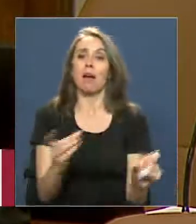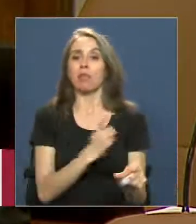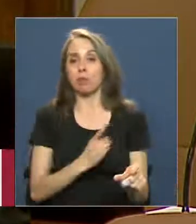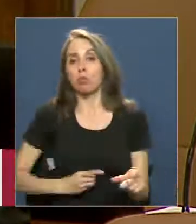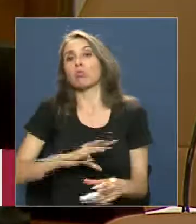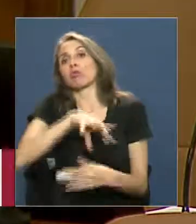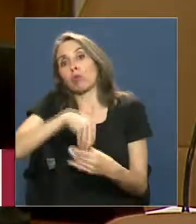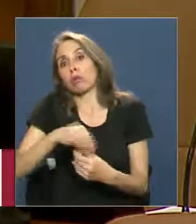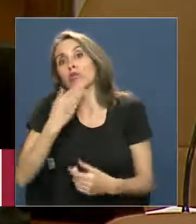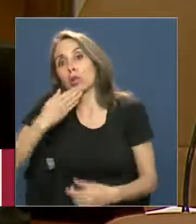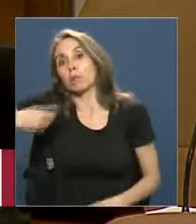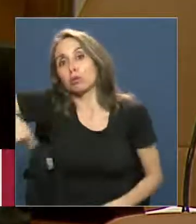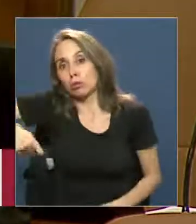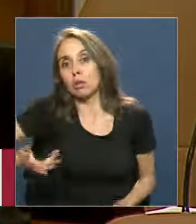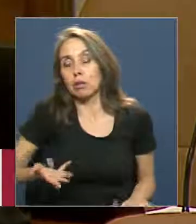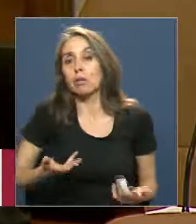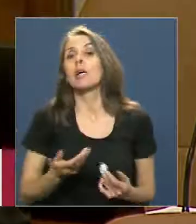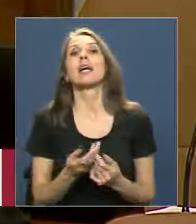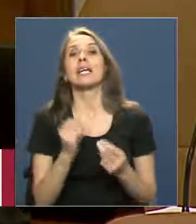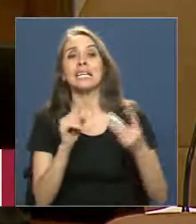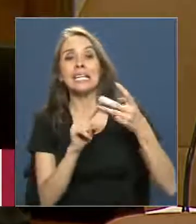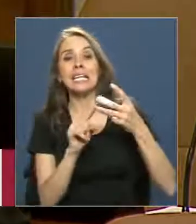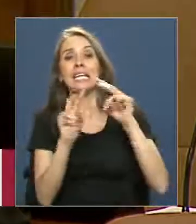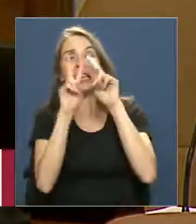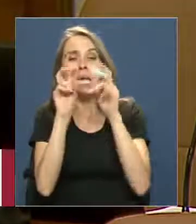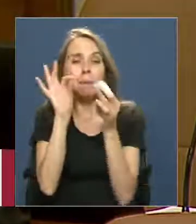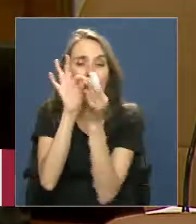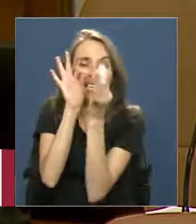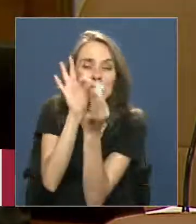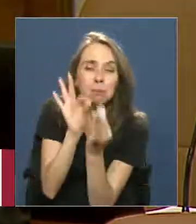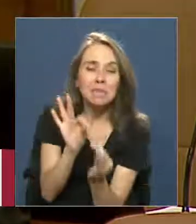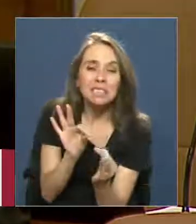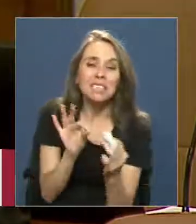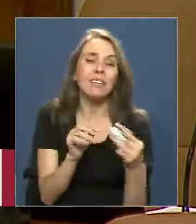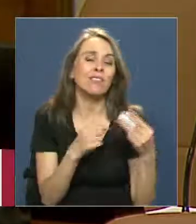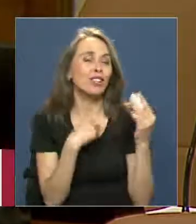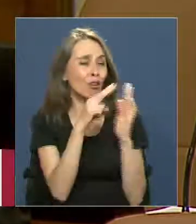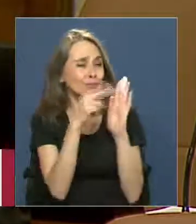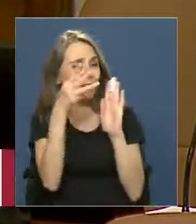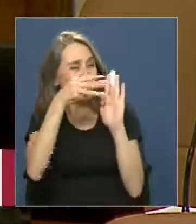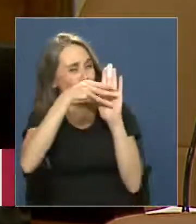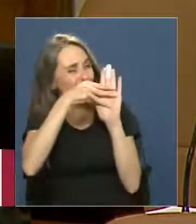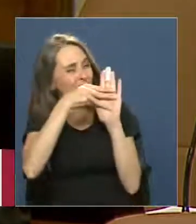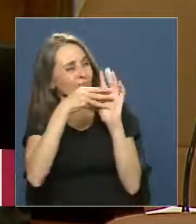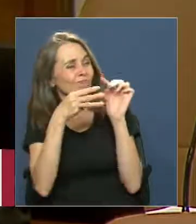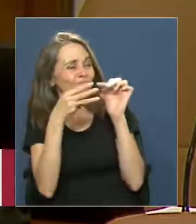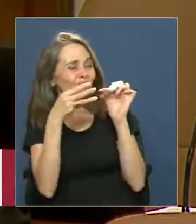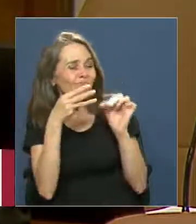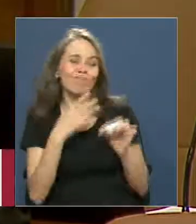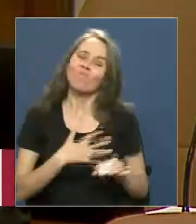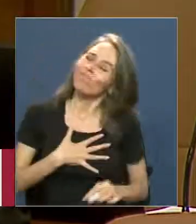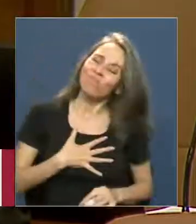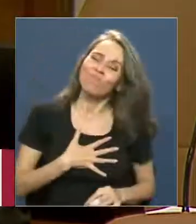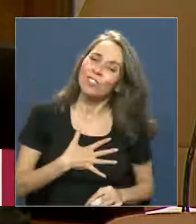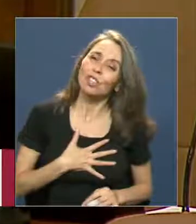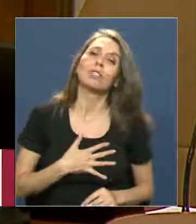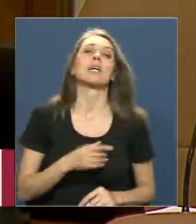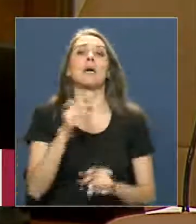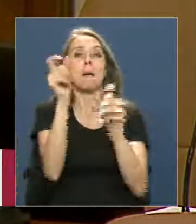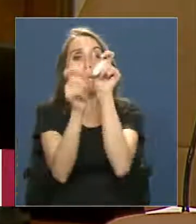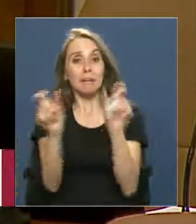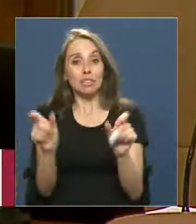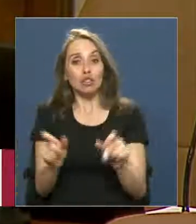entiendo, y que sea para cuestiones específicas, a mí no me convence. La presencia en el voto